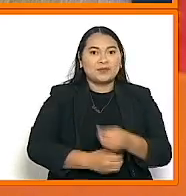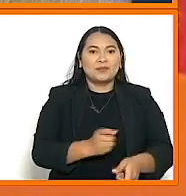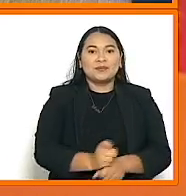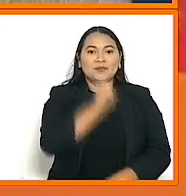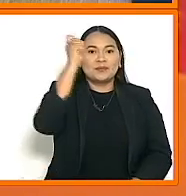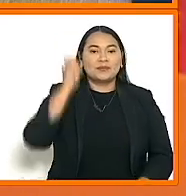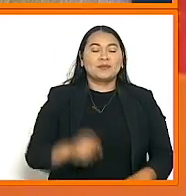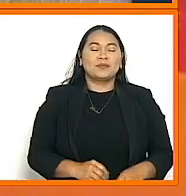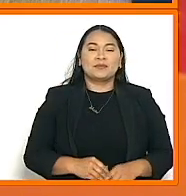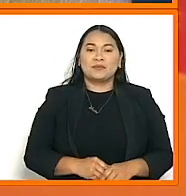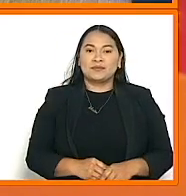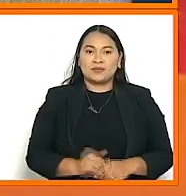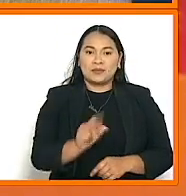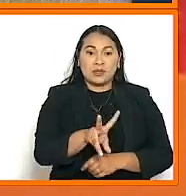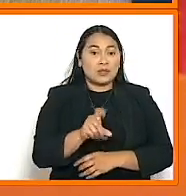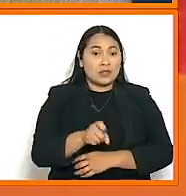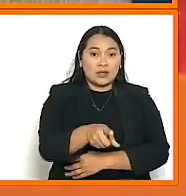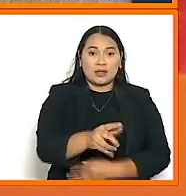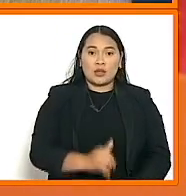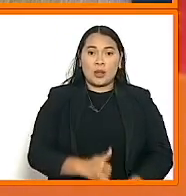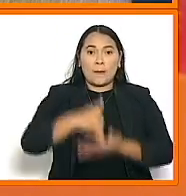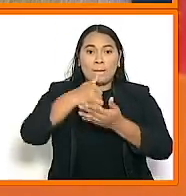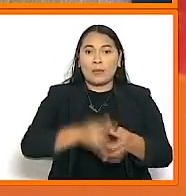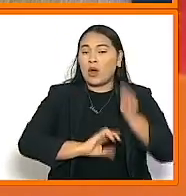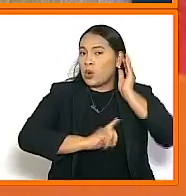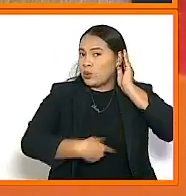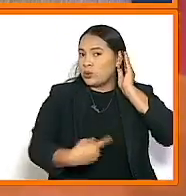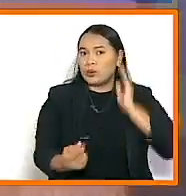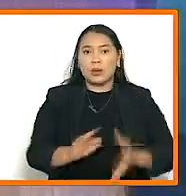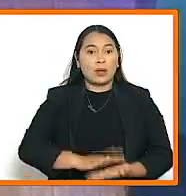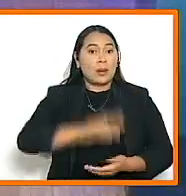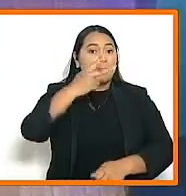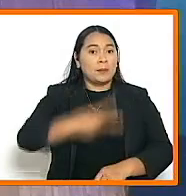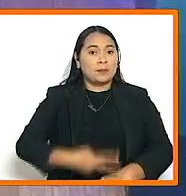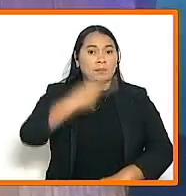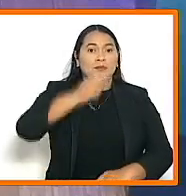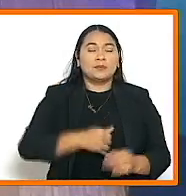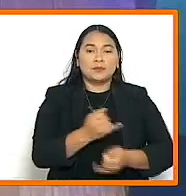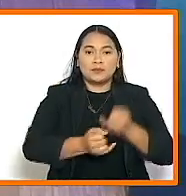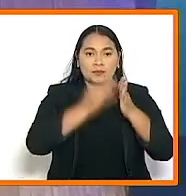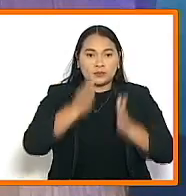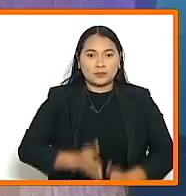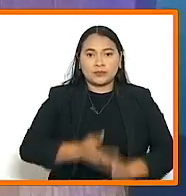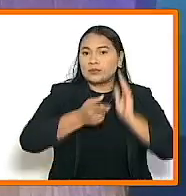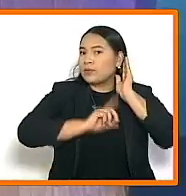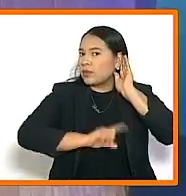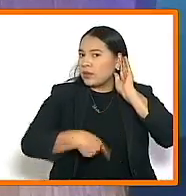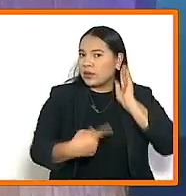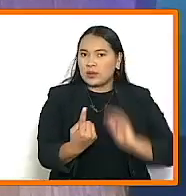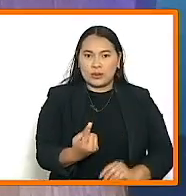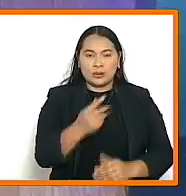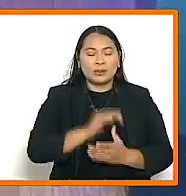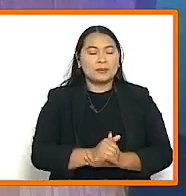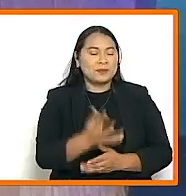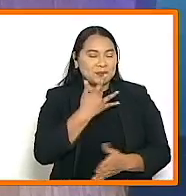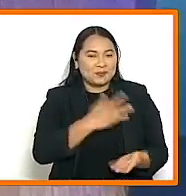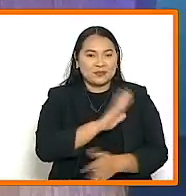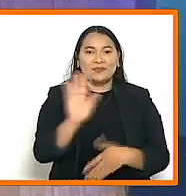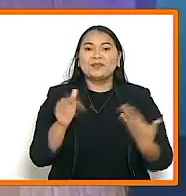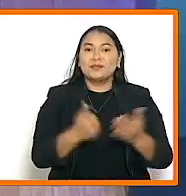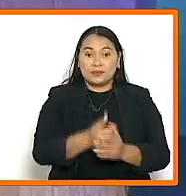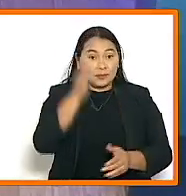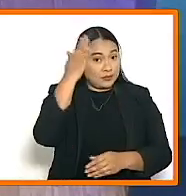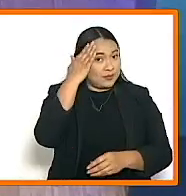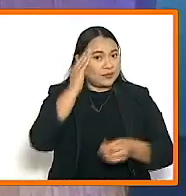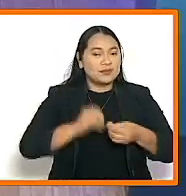es 2x Recuerda tu primer se multiplica por dos en diaria pero si sos jugador para más uno te deseo muchísima suerte El número